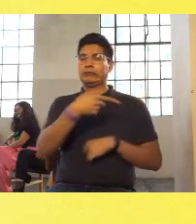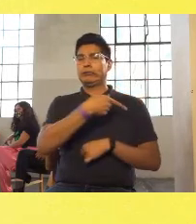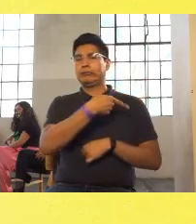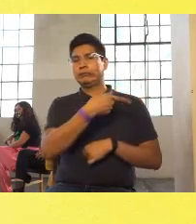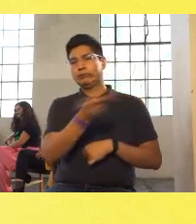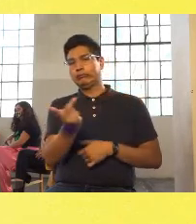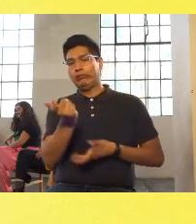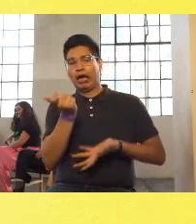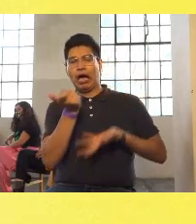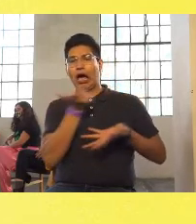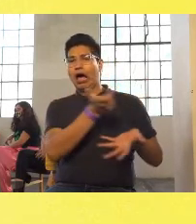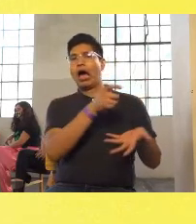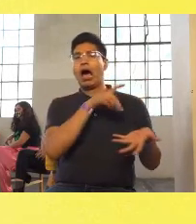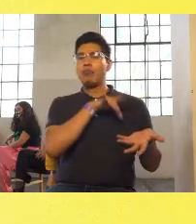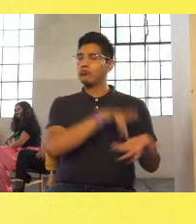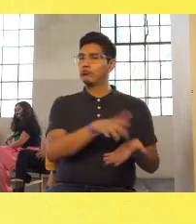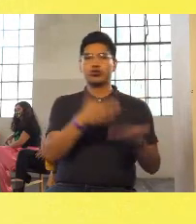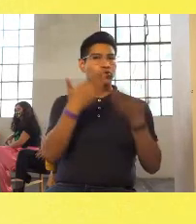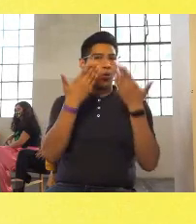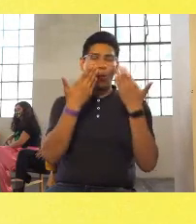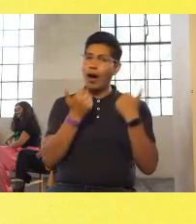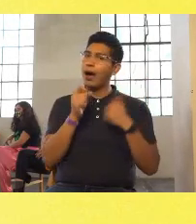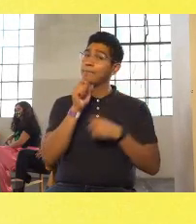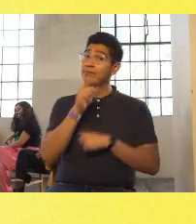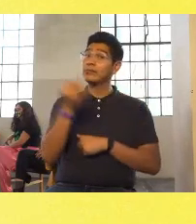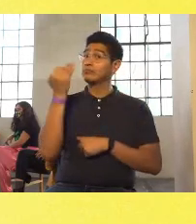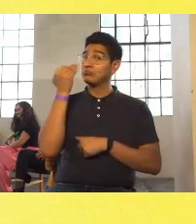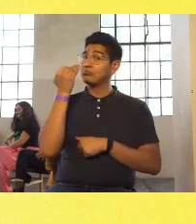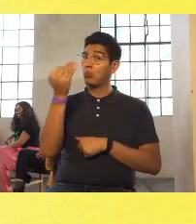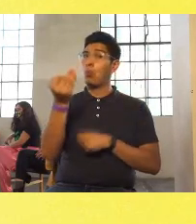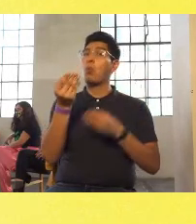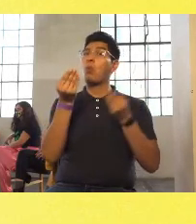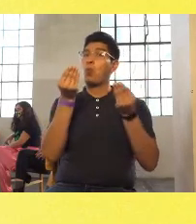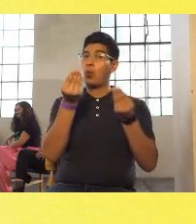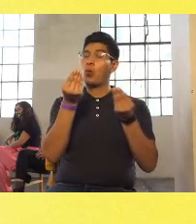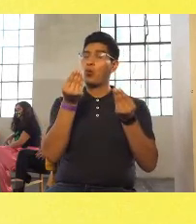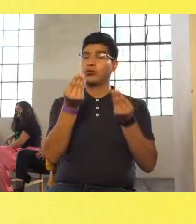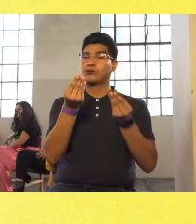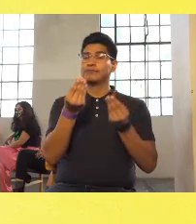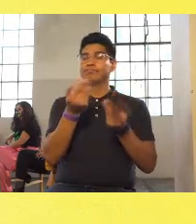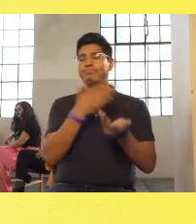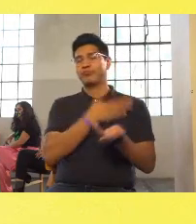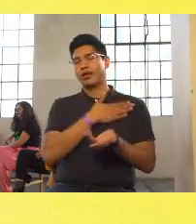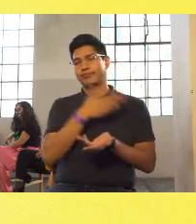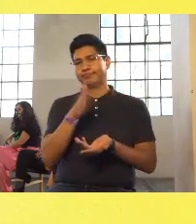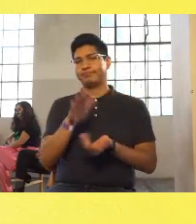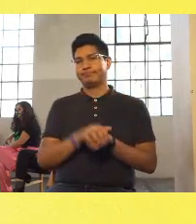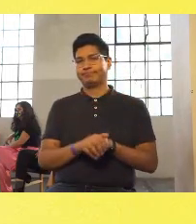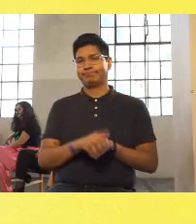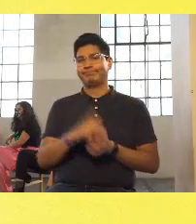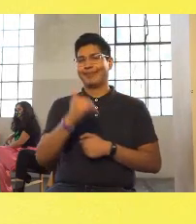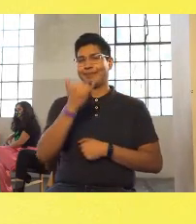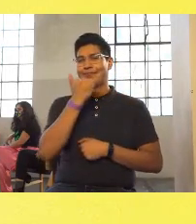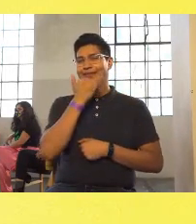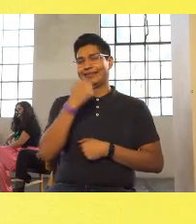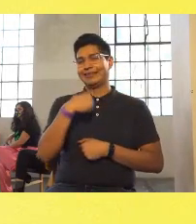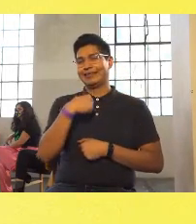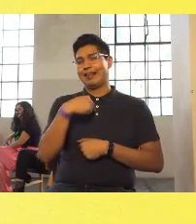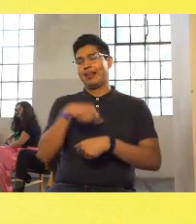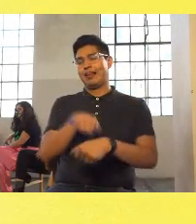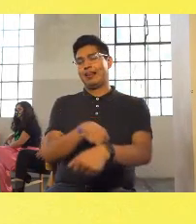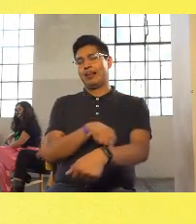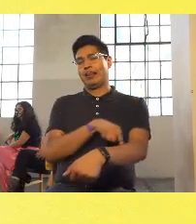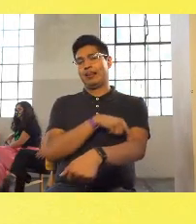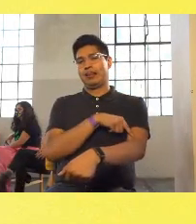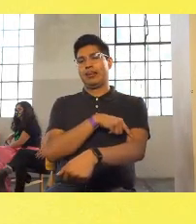es una demanda de tiempo sustantiva. Y yo abonando, perdón que ya complemente la